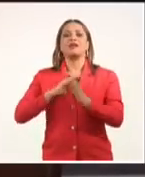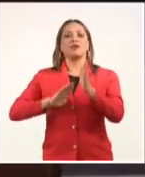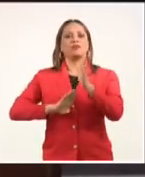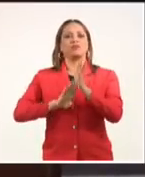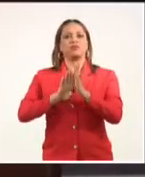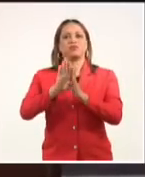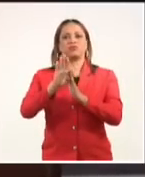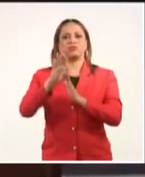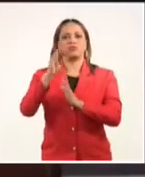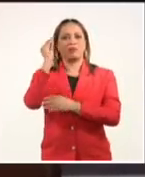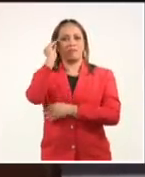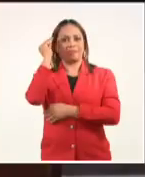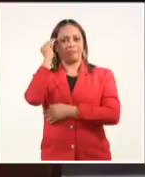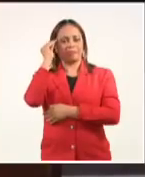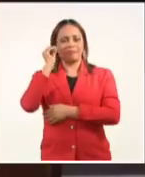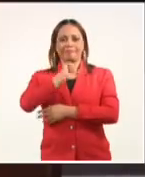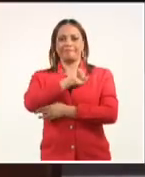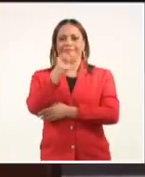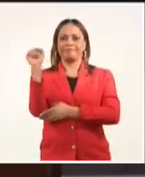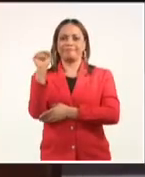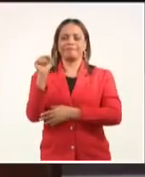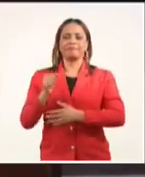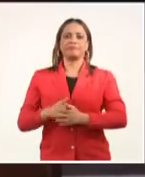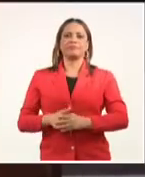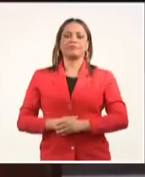inmensa capacidad creadora.